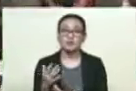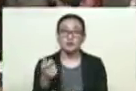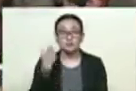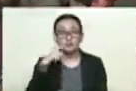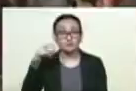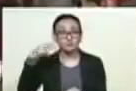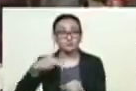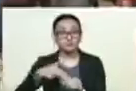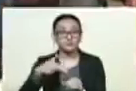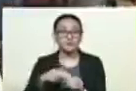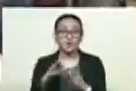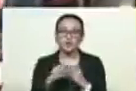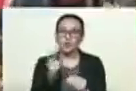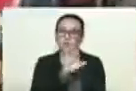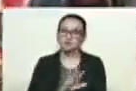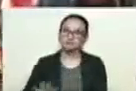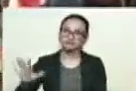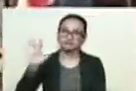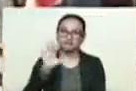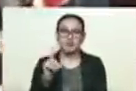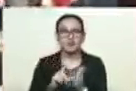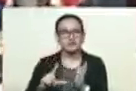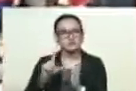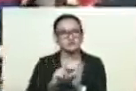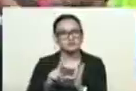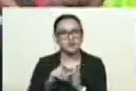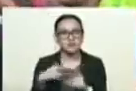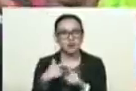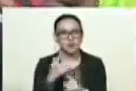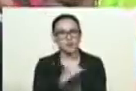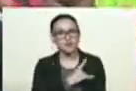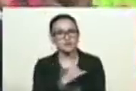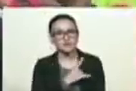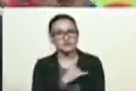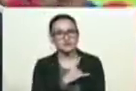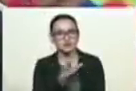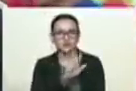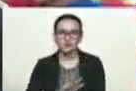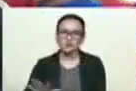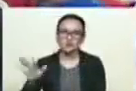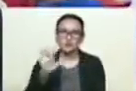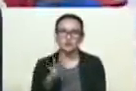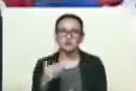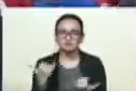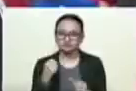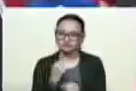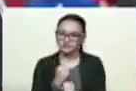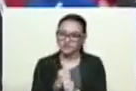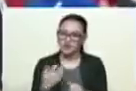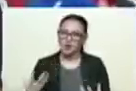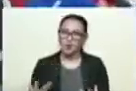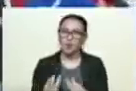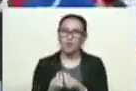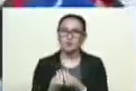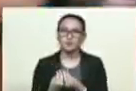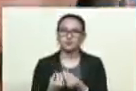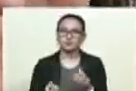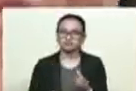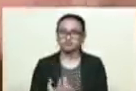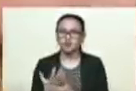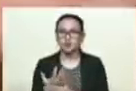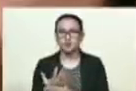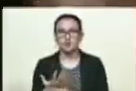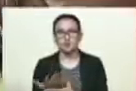criptomonedas en todos los liceos y universidades del país. Vamos a trabajar juntos para crear